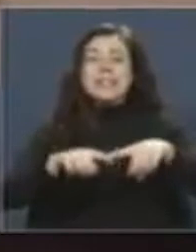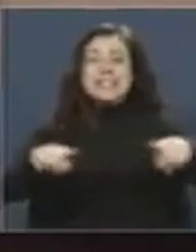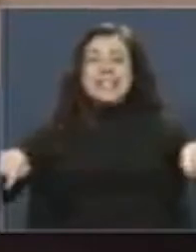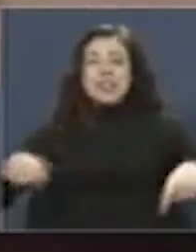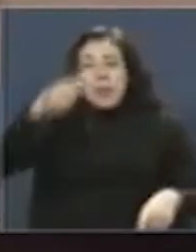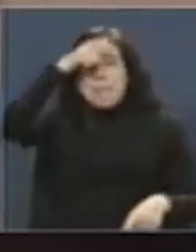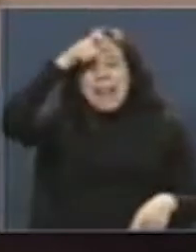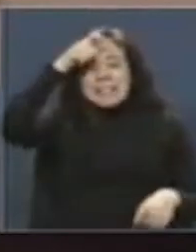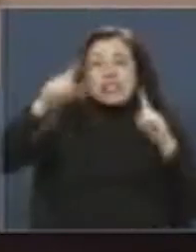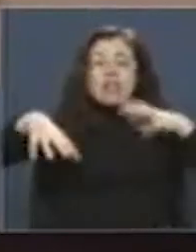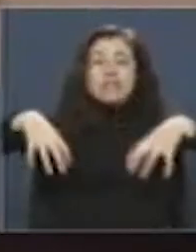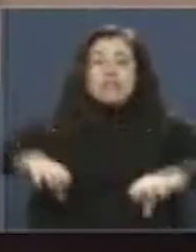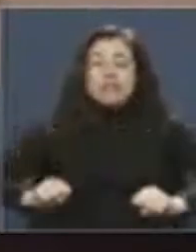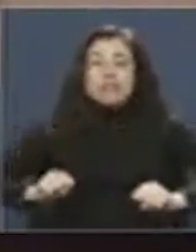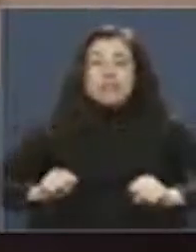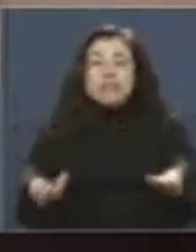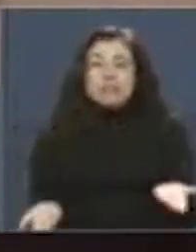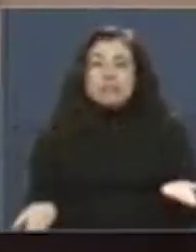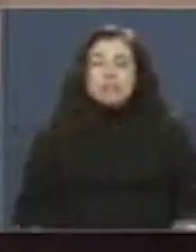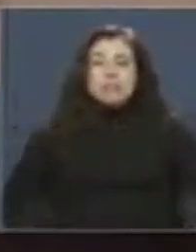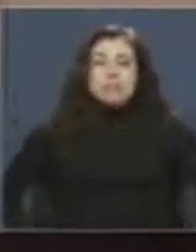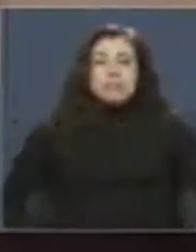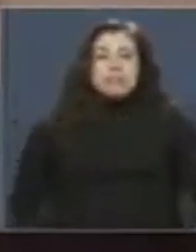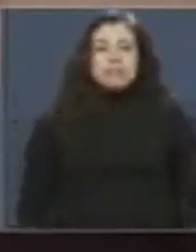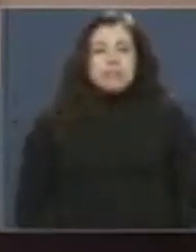transforma claramente